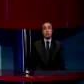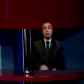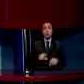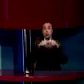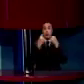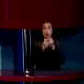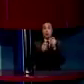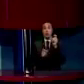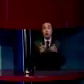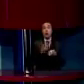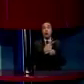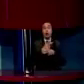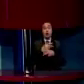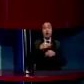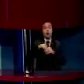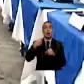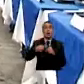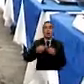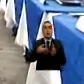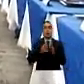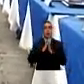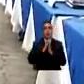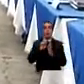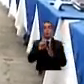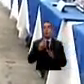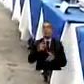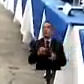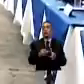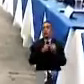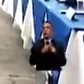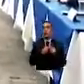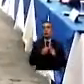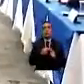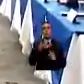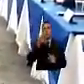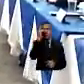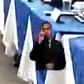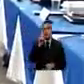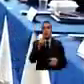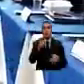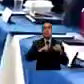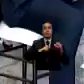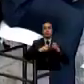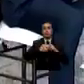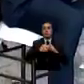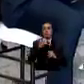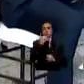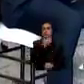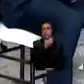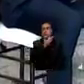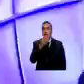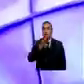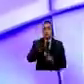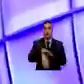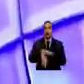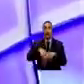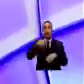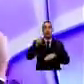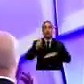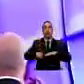Y un grupo de concejales de Quito solicitó un acto urgente por las presuntas anomalías cometidas en el sorteo de